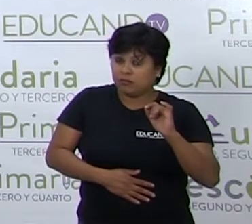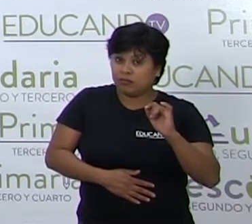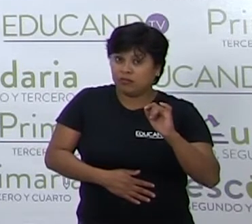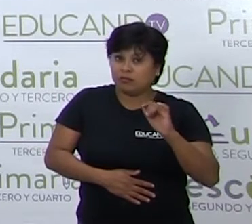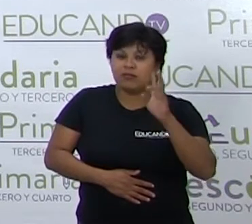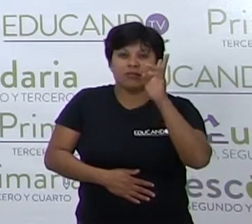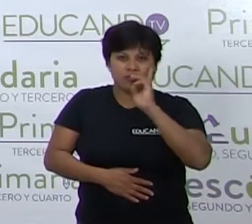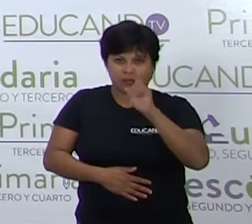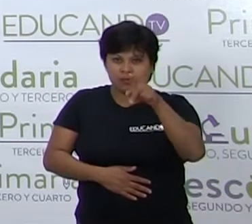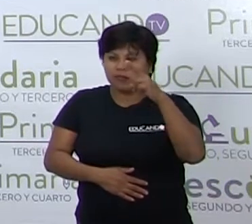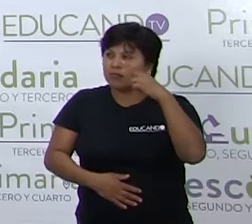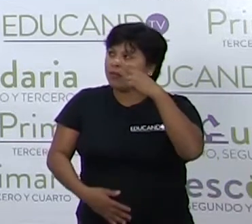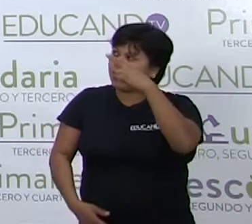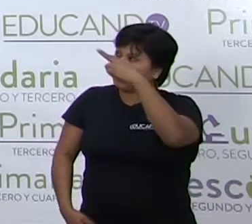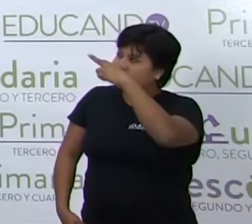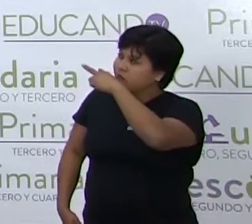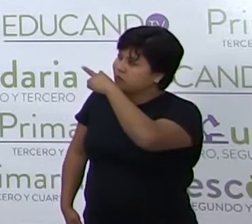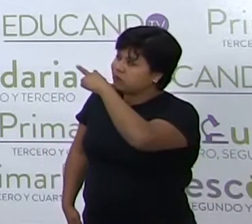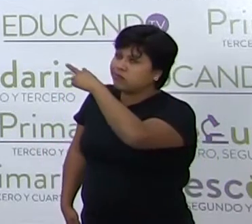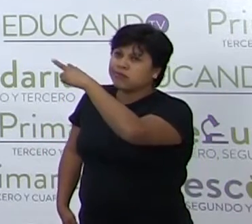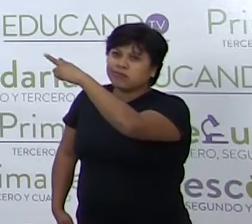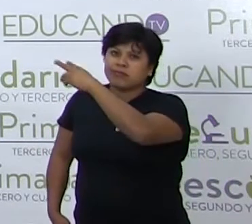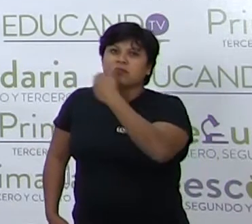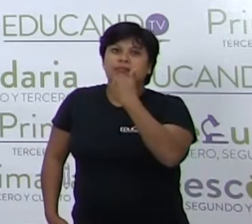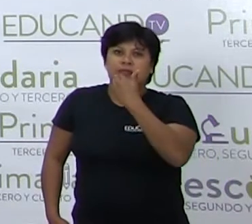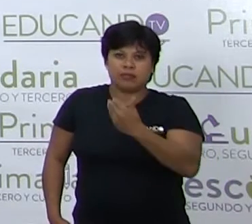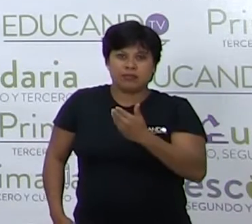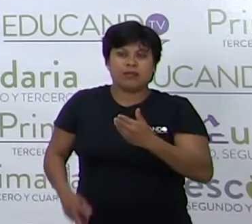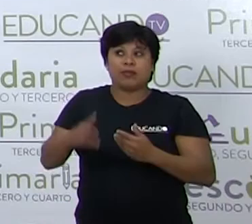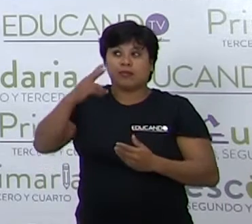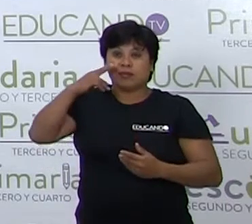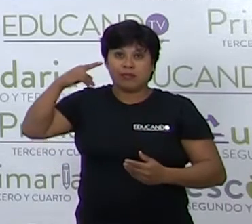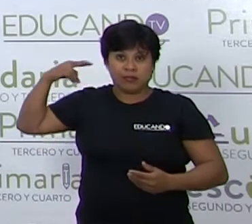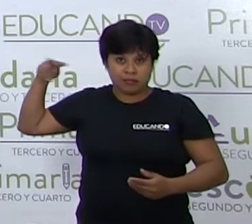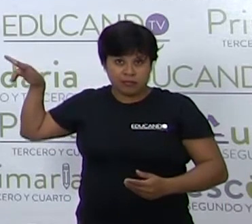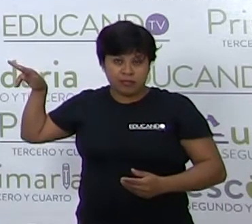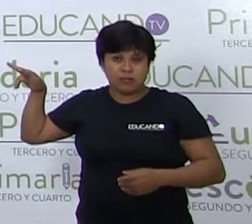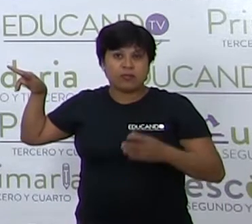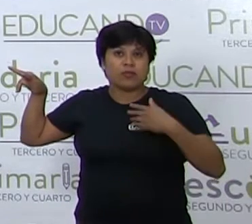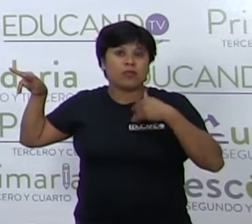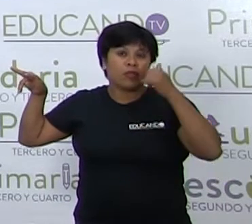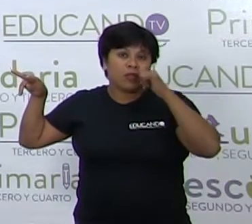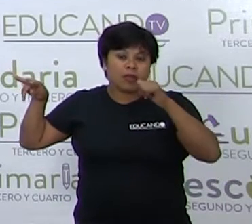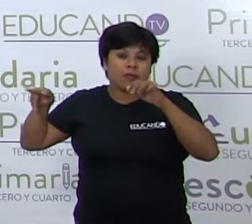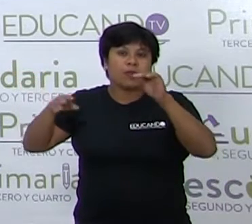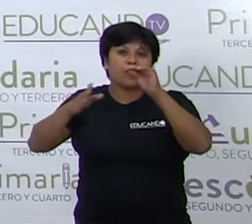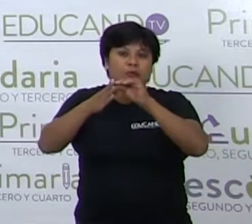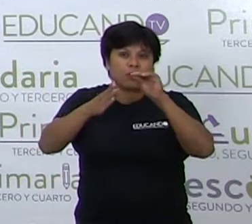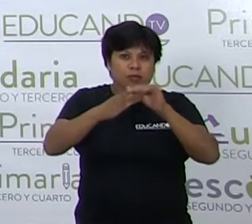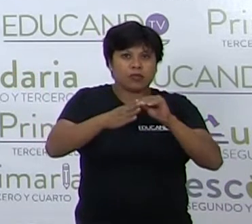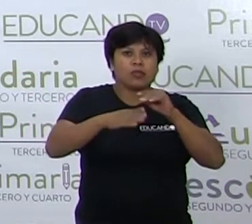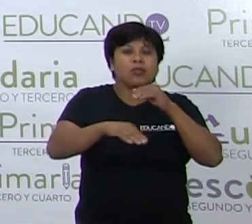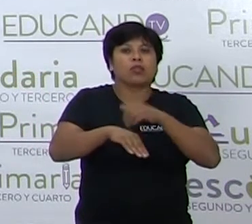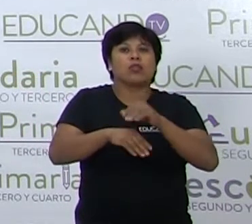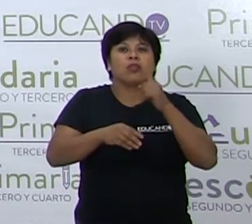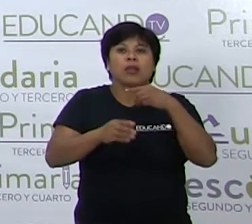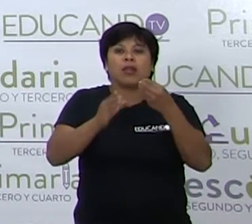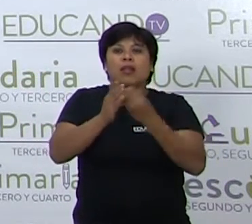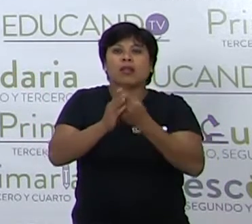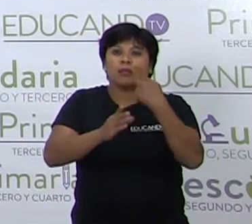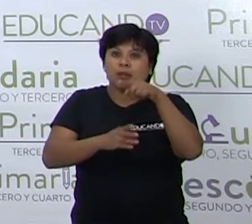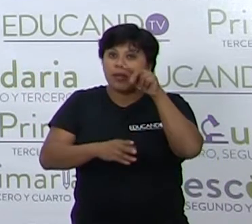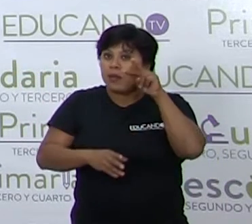A ver, checa bien de aquí a acá. Acuérdate, mira, por lo regular yo siempre te pongo una trampita en las clases para ver si